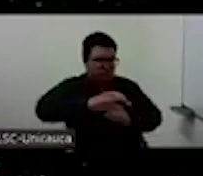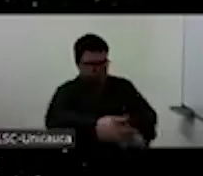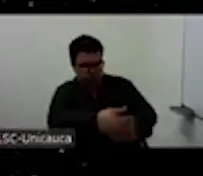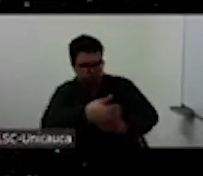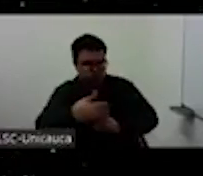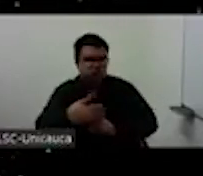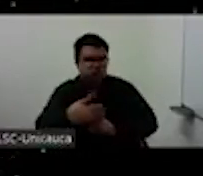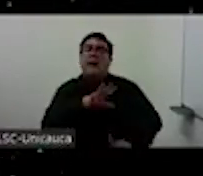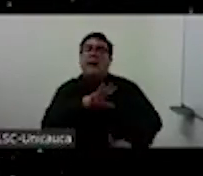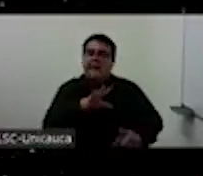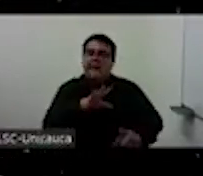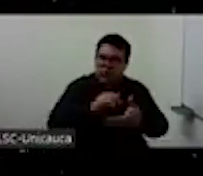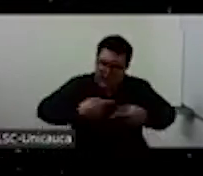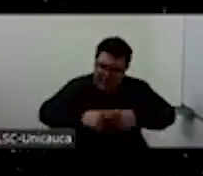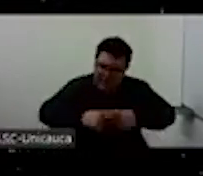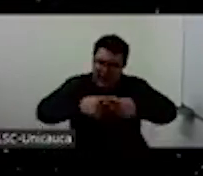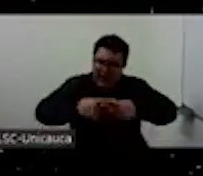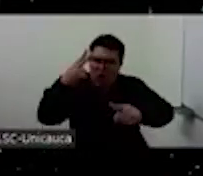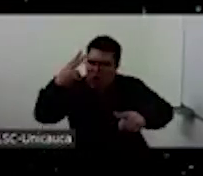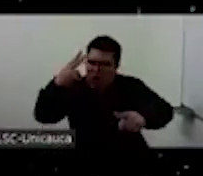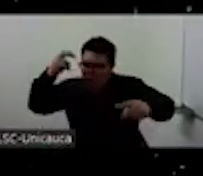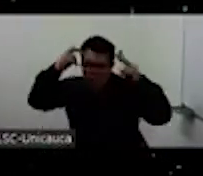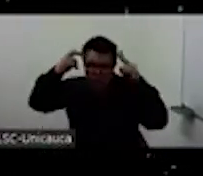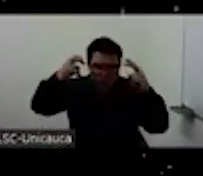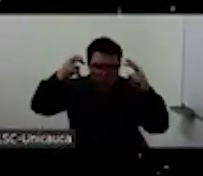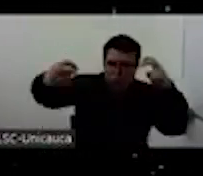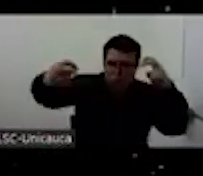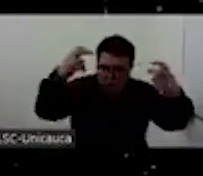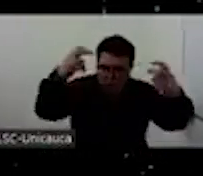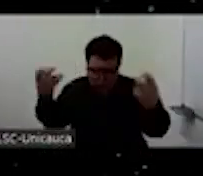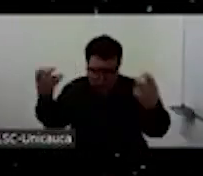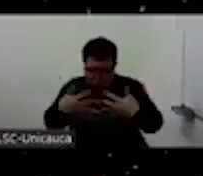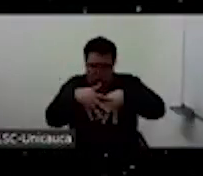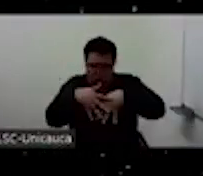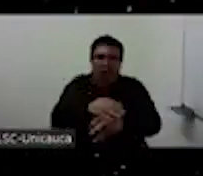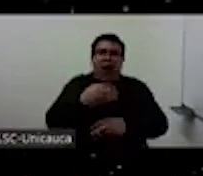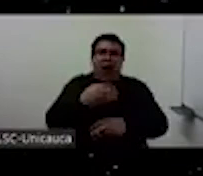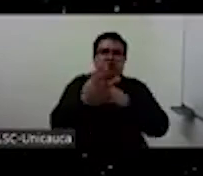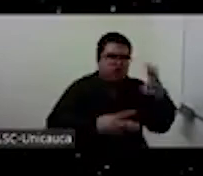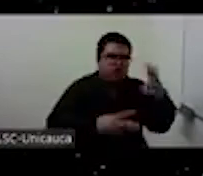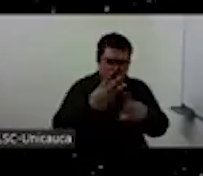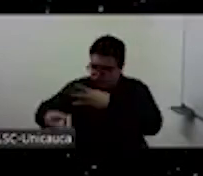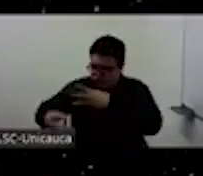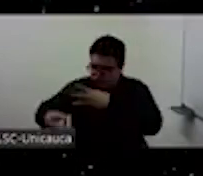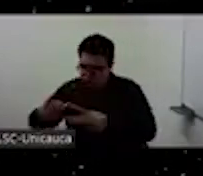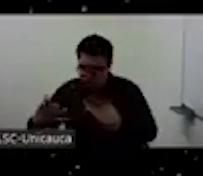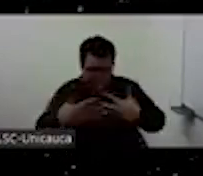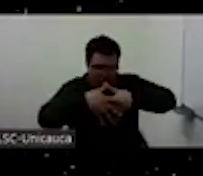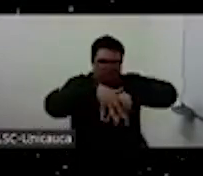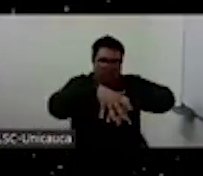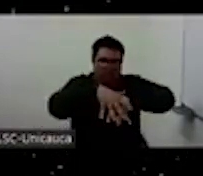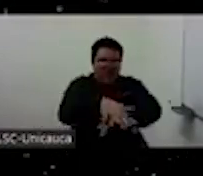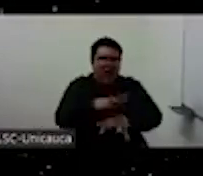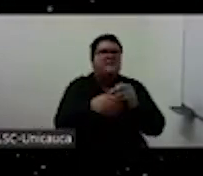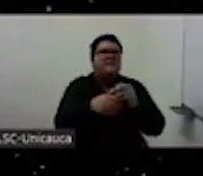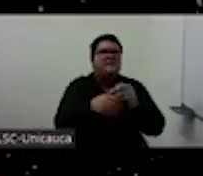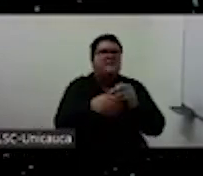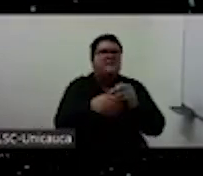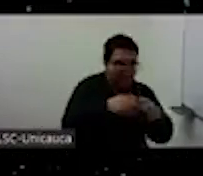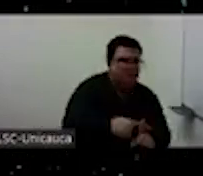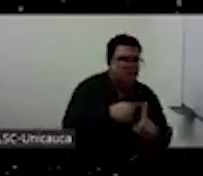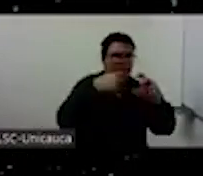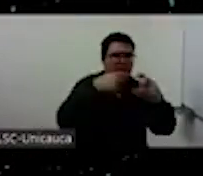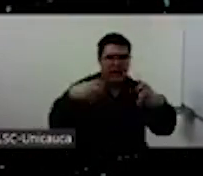de conocimientos, el encuentro de hilos, el encuentro de mundos y la unión entre energía positiva y energía